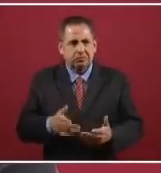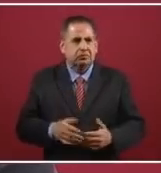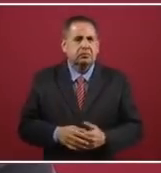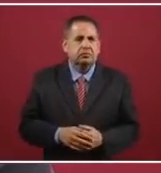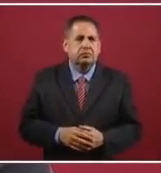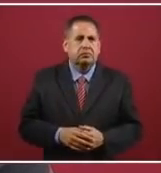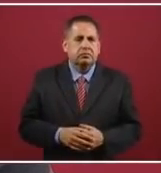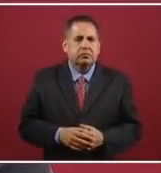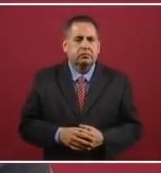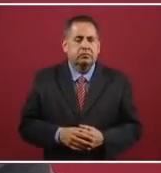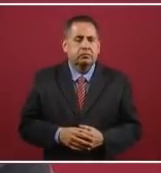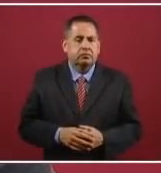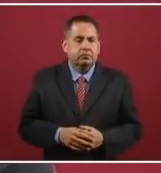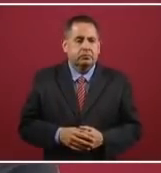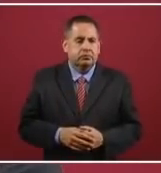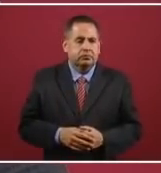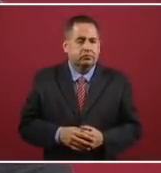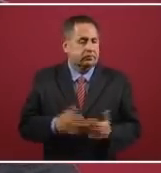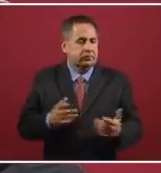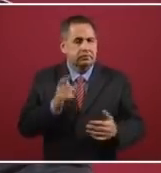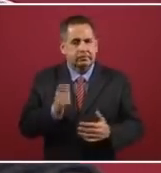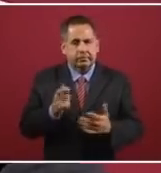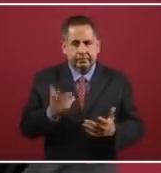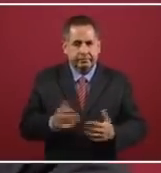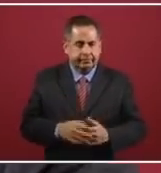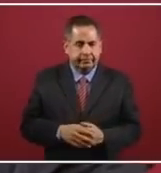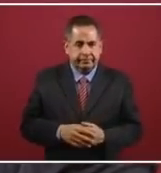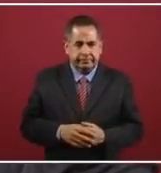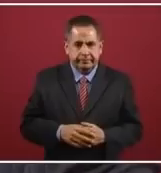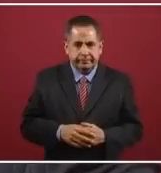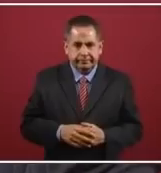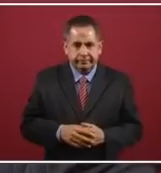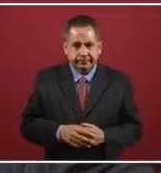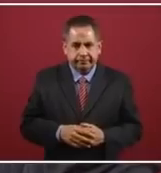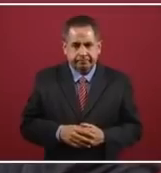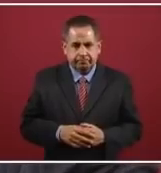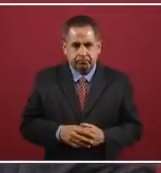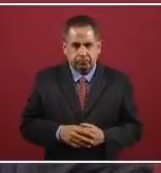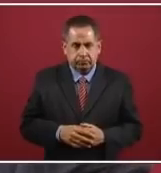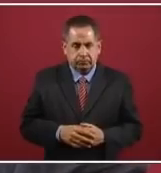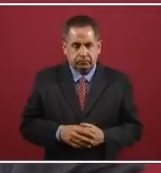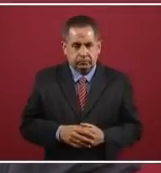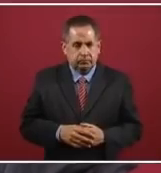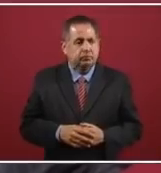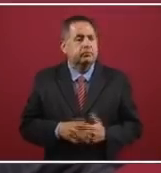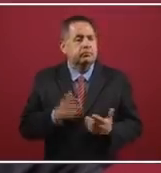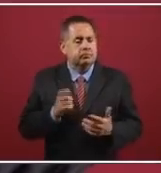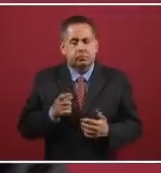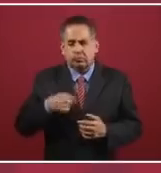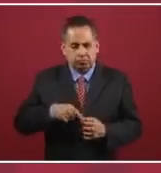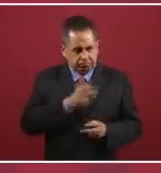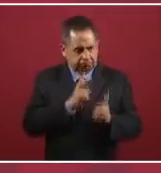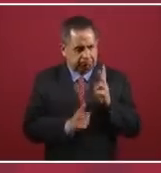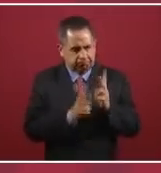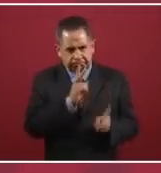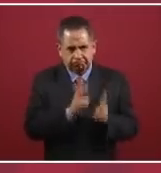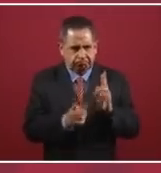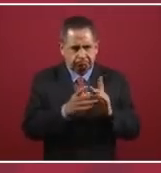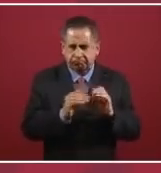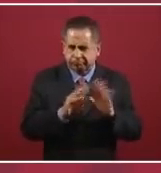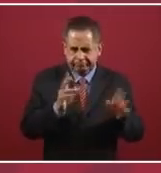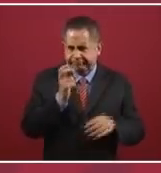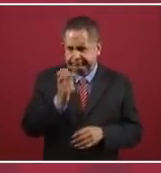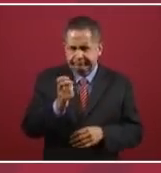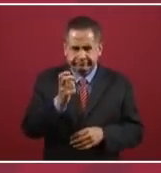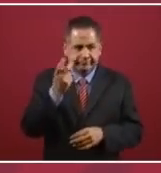Entonces, hablamos de esto, pero